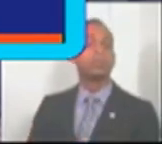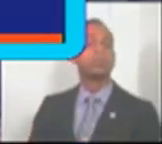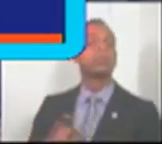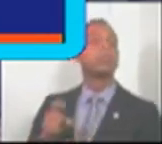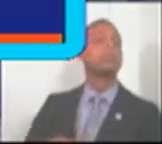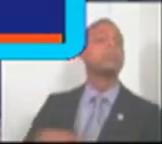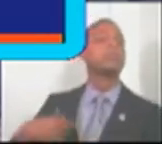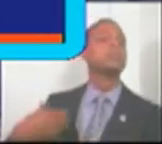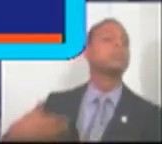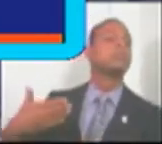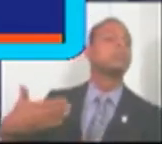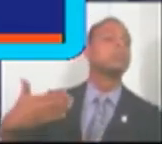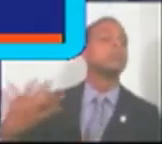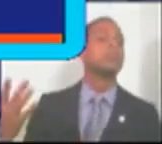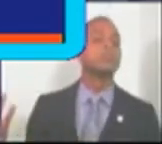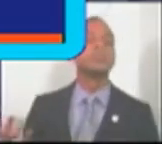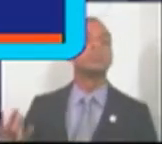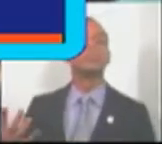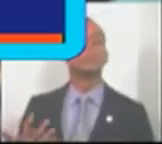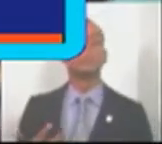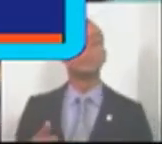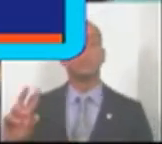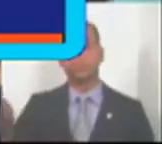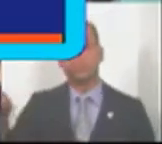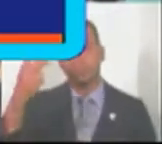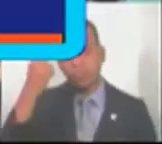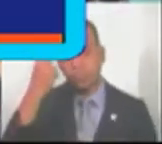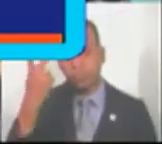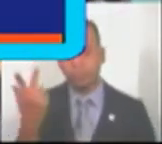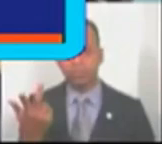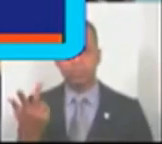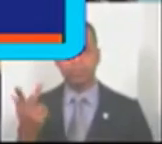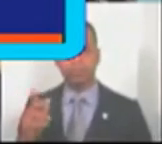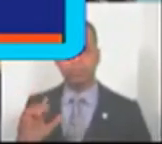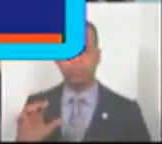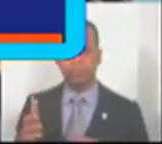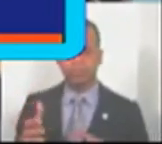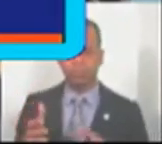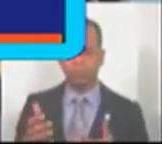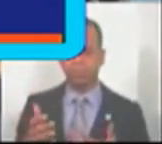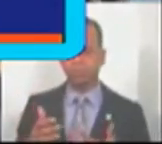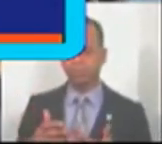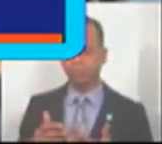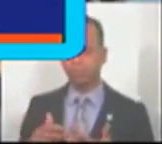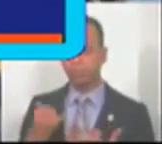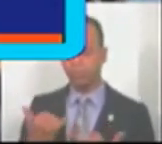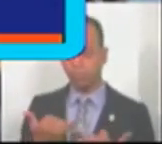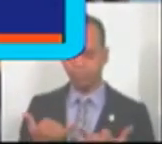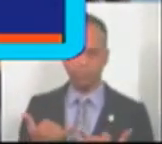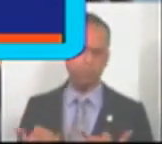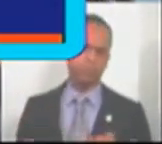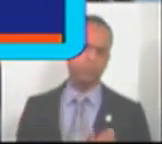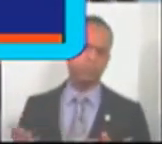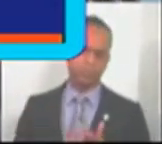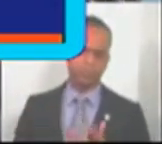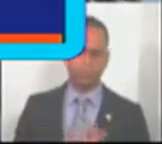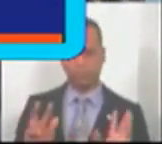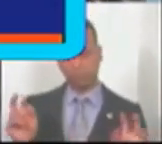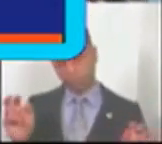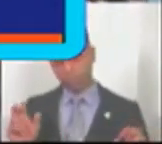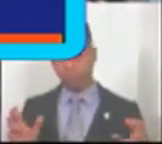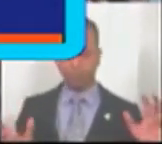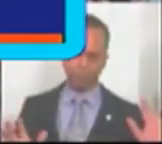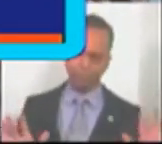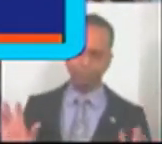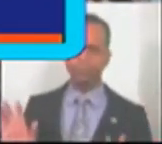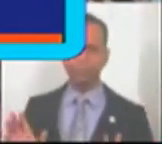después, de esta política de bloques, ¿no?, de la Guerra Fría. Ahora volvemos a una especie de bloqueísmo